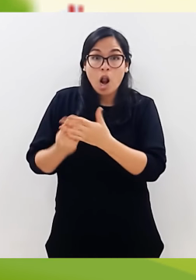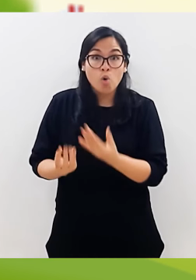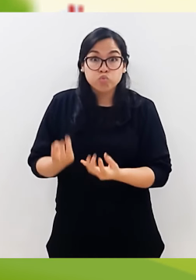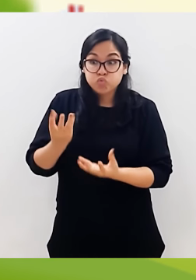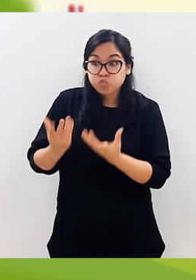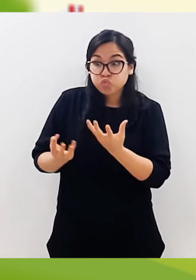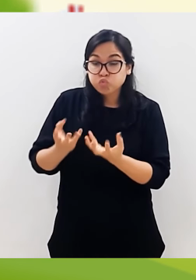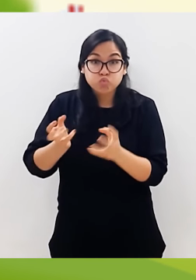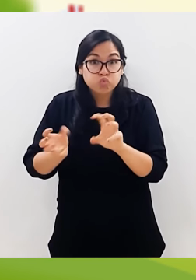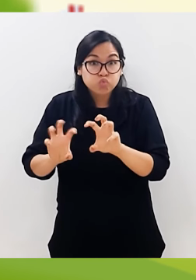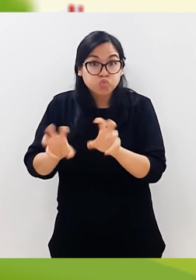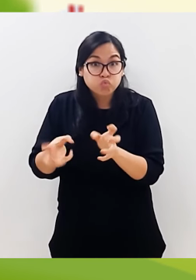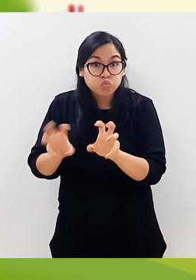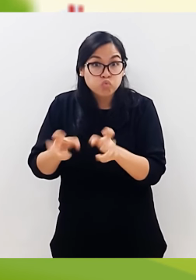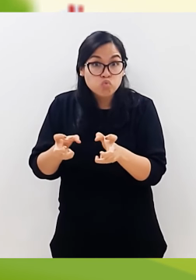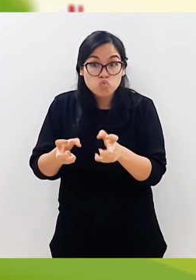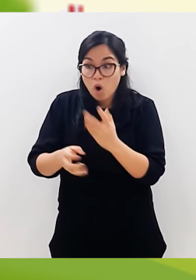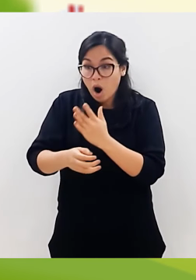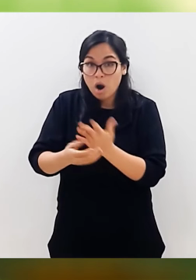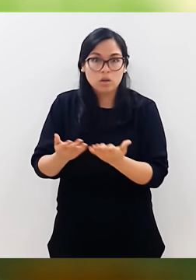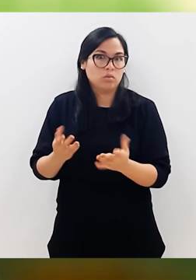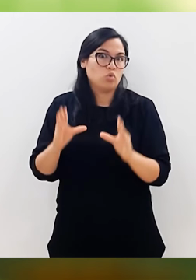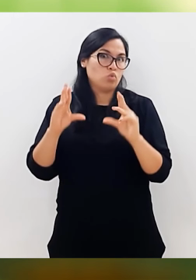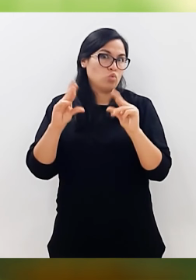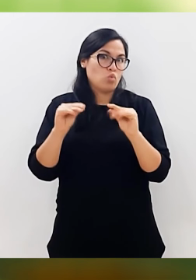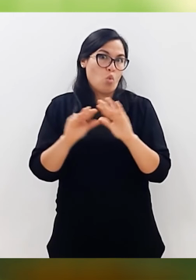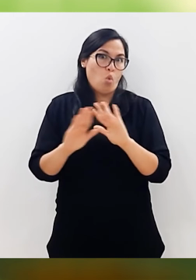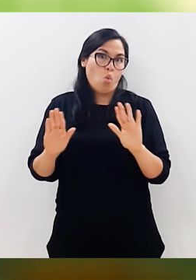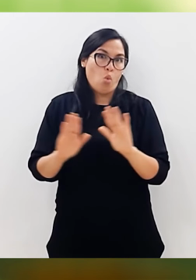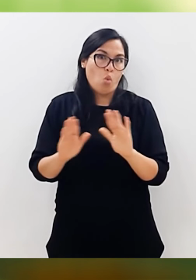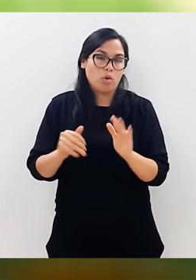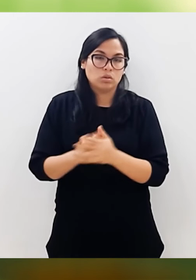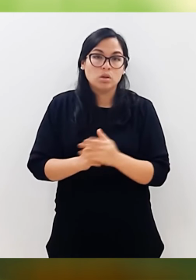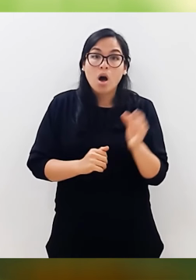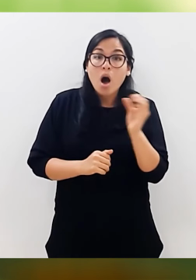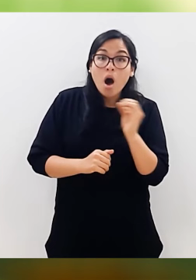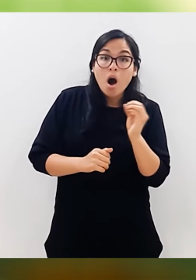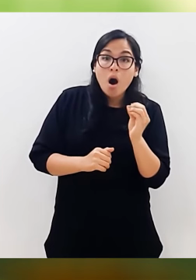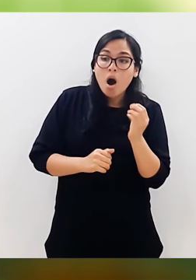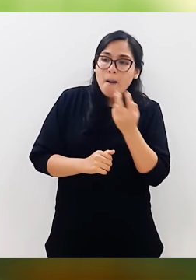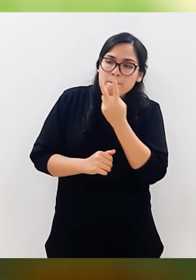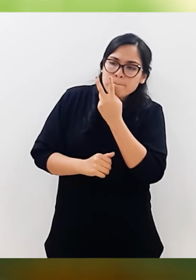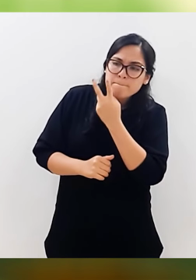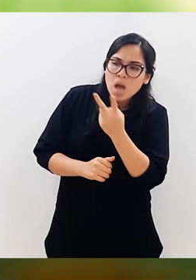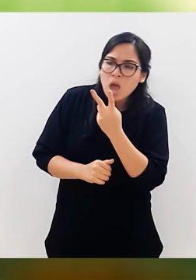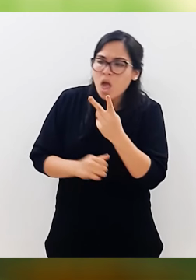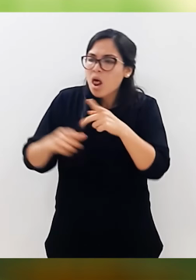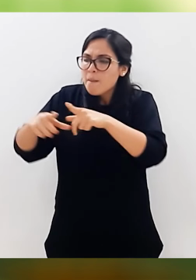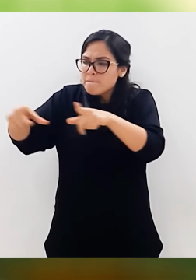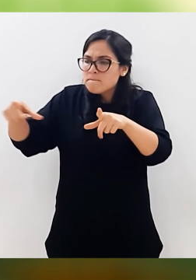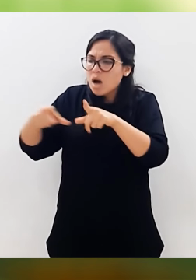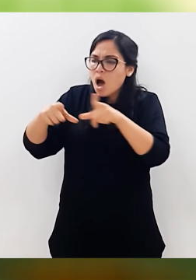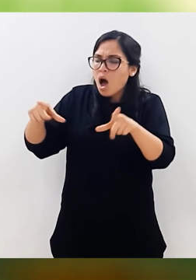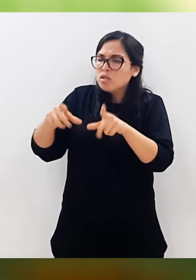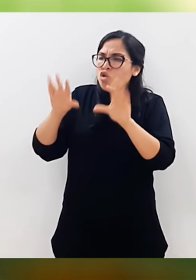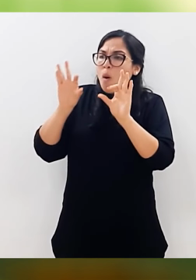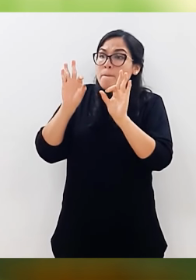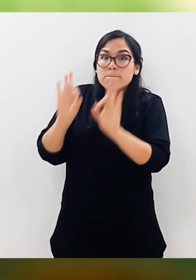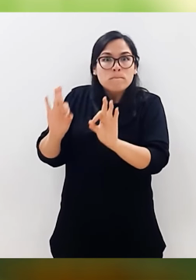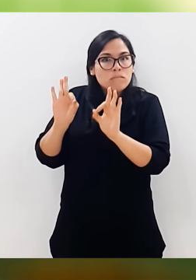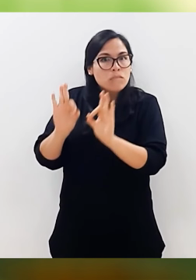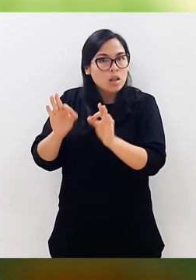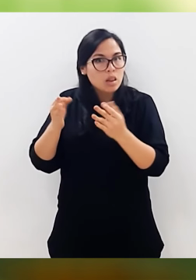si hemos dejado algo prendido. O identificar los espacios de riesgo o